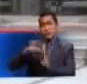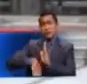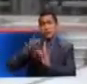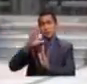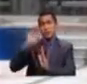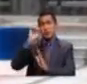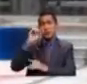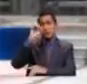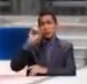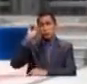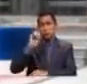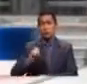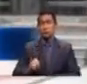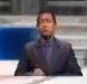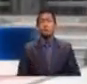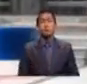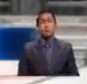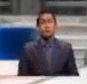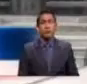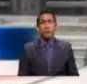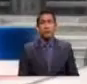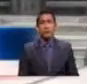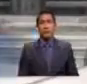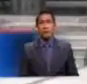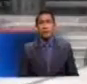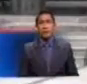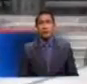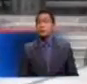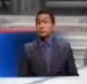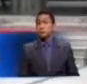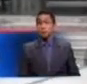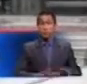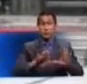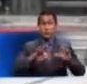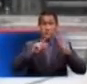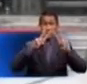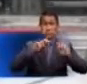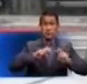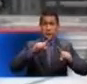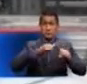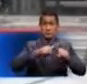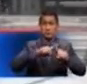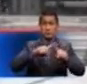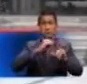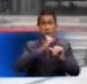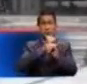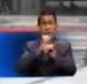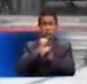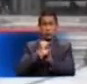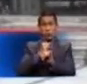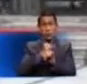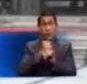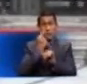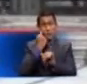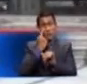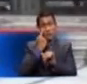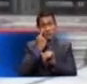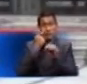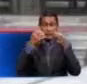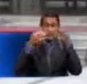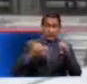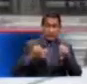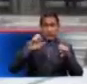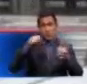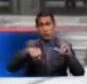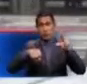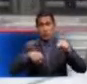finalmente ha señalado que también ha pedido información a otras instituciones para, por ejemplo, confirmar o no la